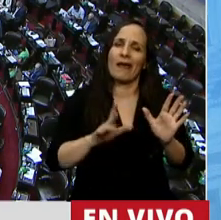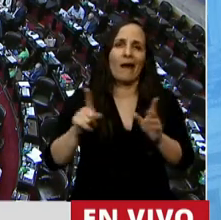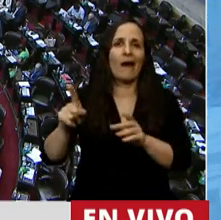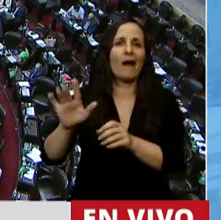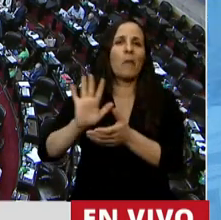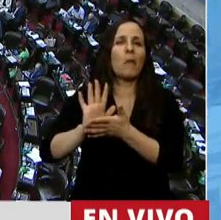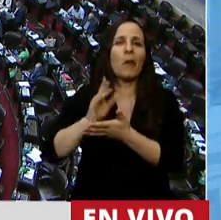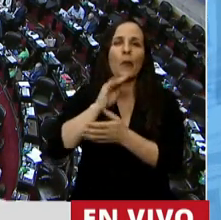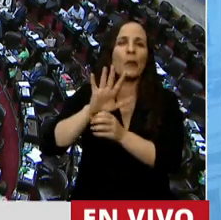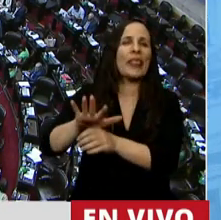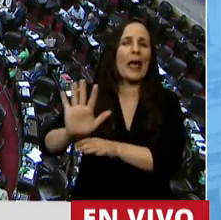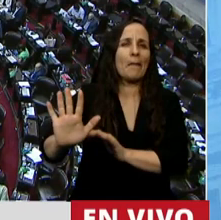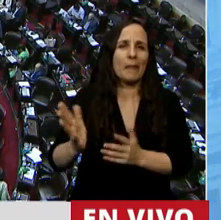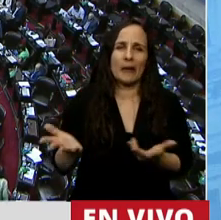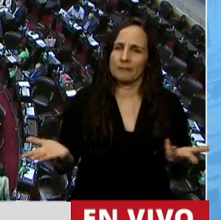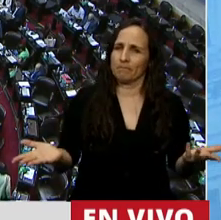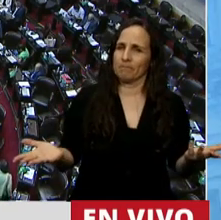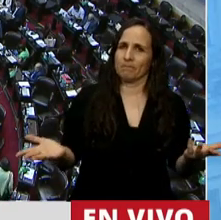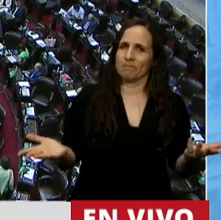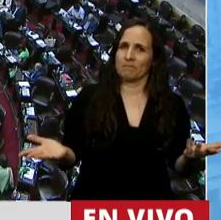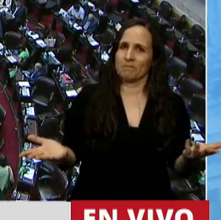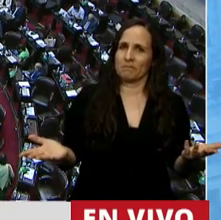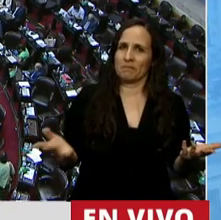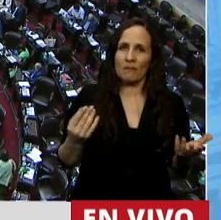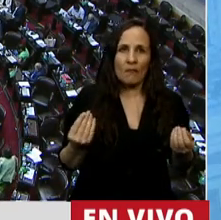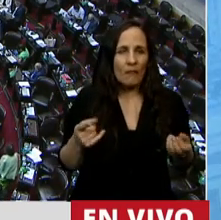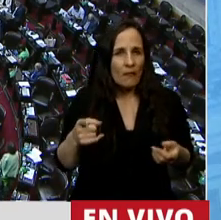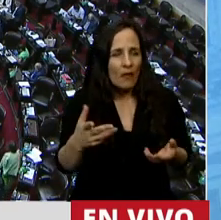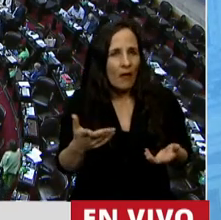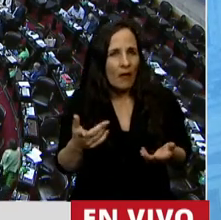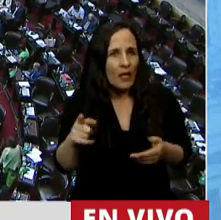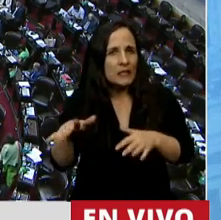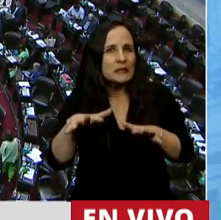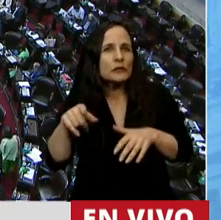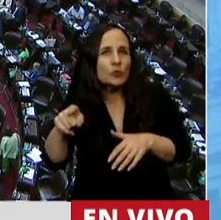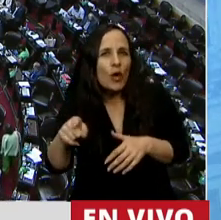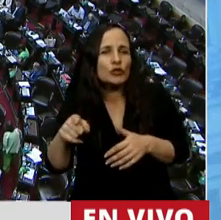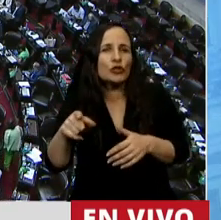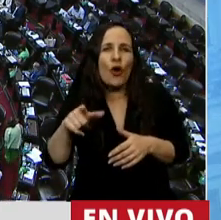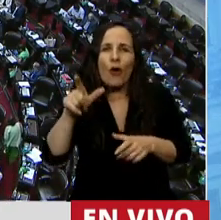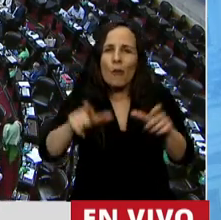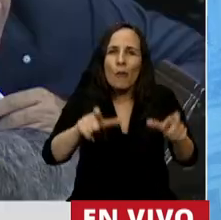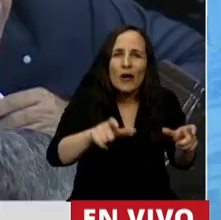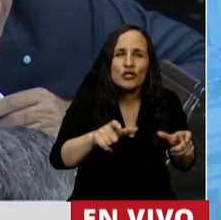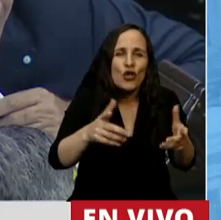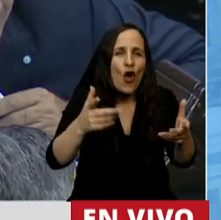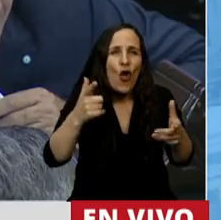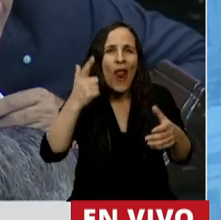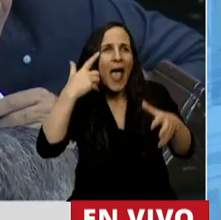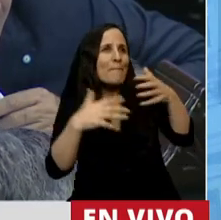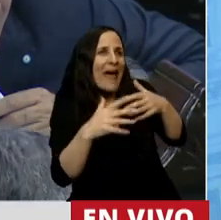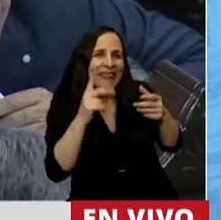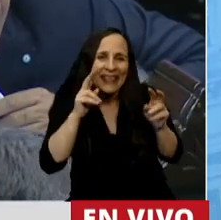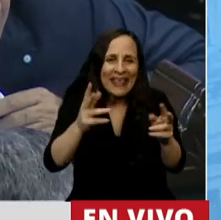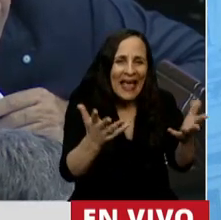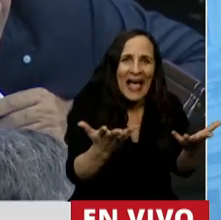Qué poco tacto, qué poca sensibilidad, qué poca empatía con lo que le viene pasando a la gente. Y qué